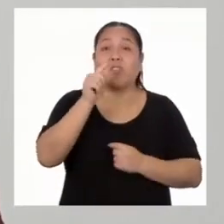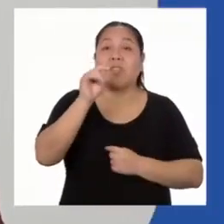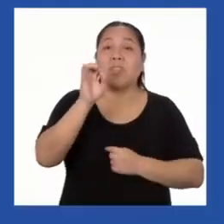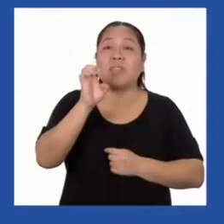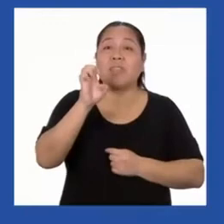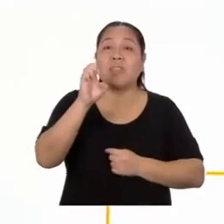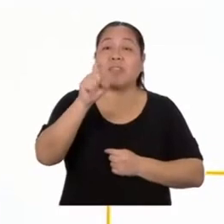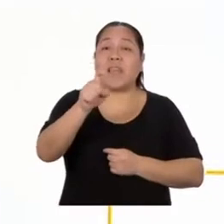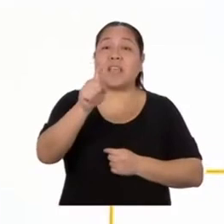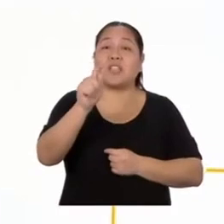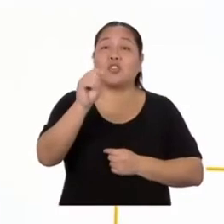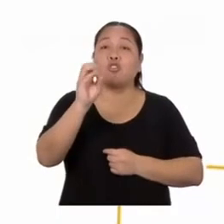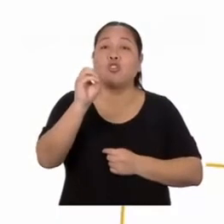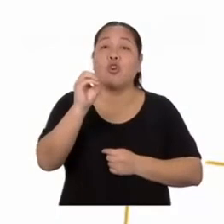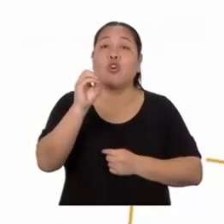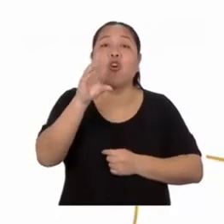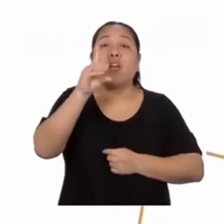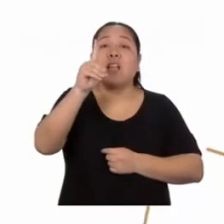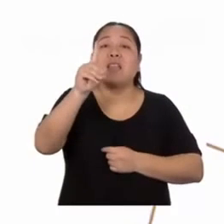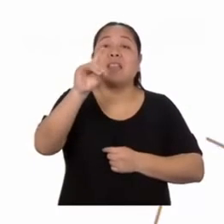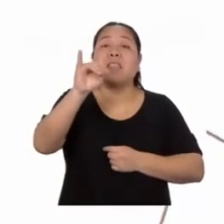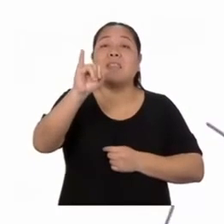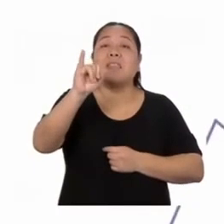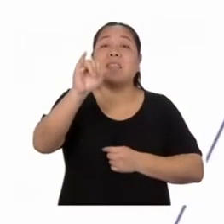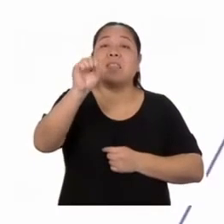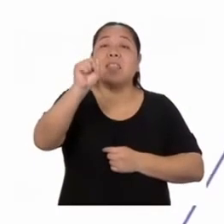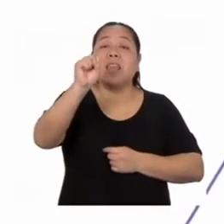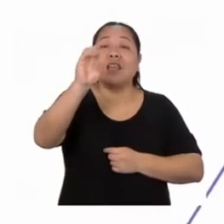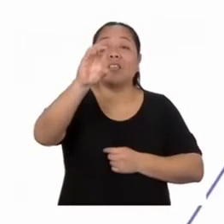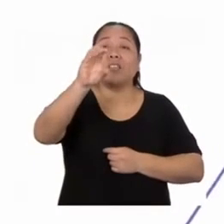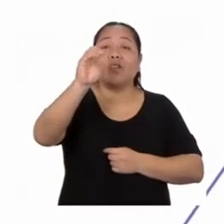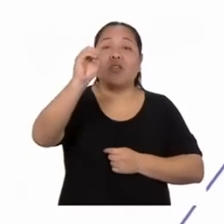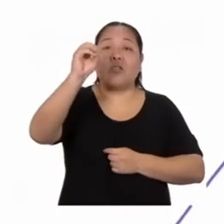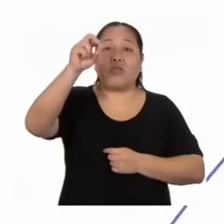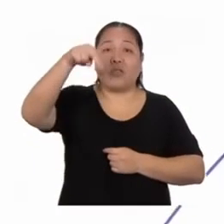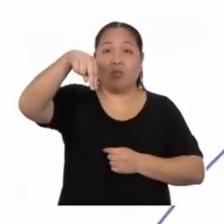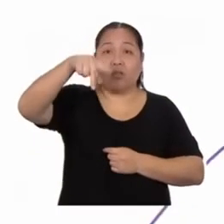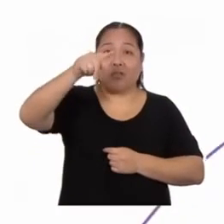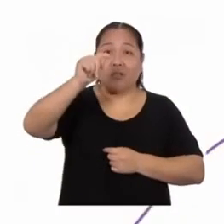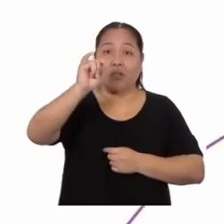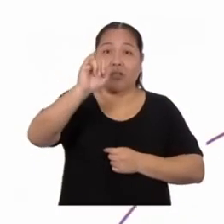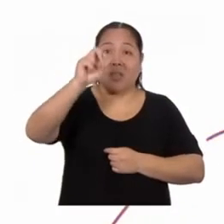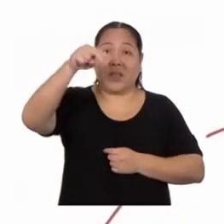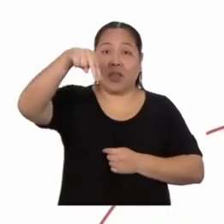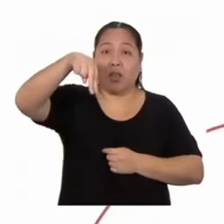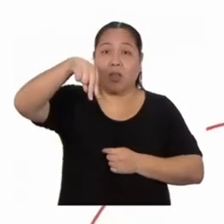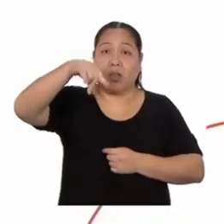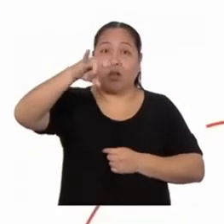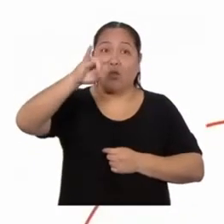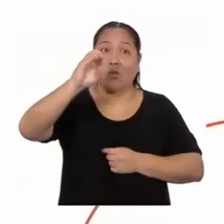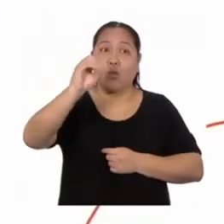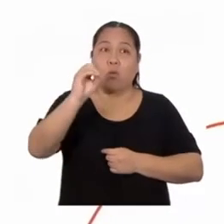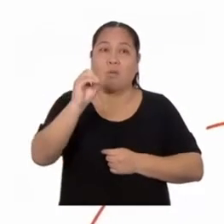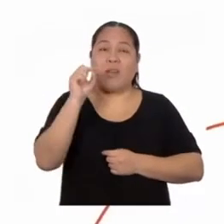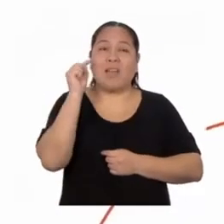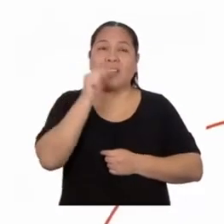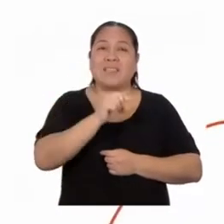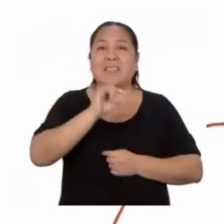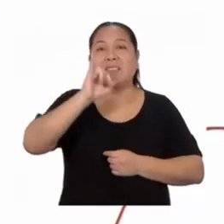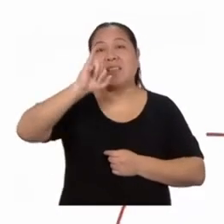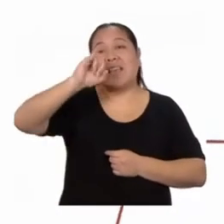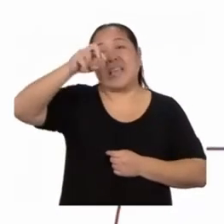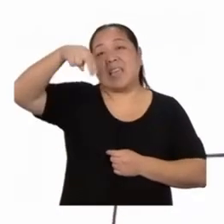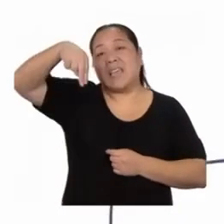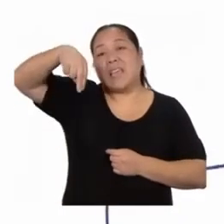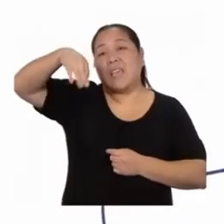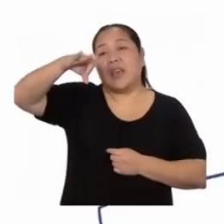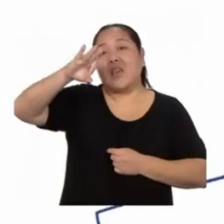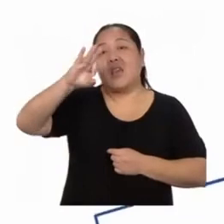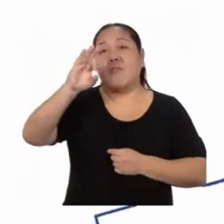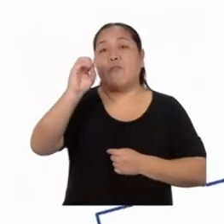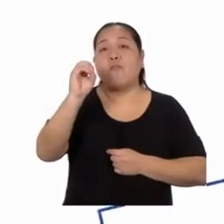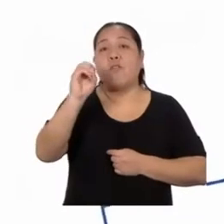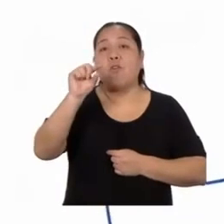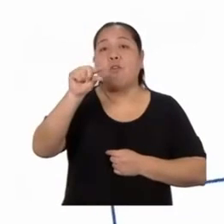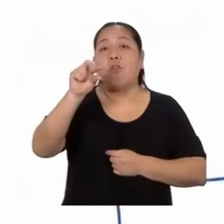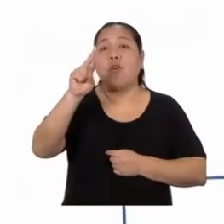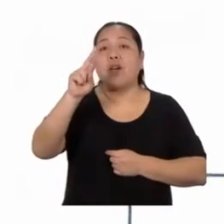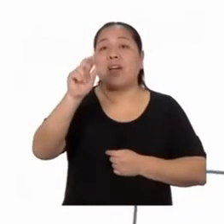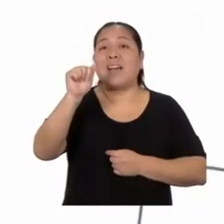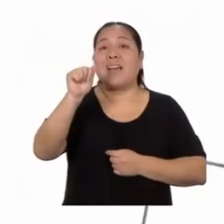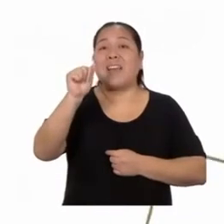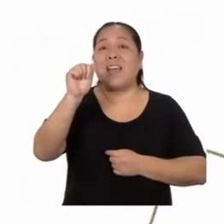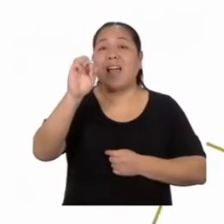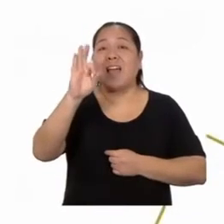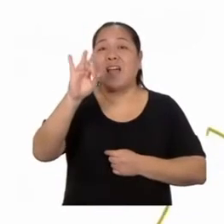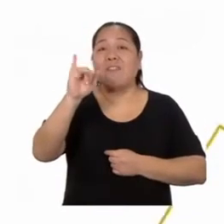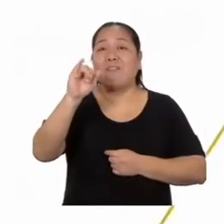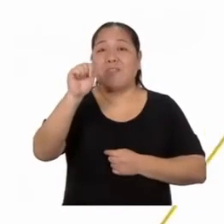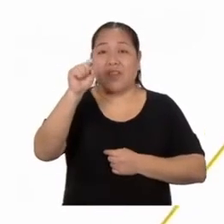que es un texto discontinuo. Tiene razón, y es una infografía. Había olvidado que estas también son consideradas textos.